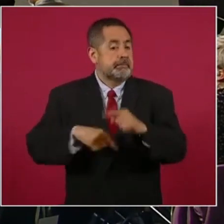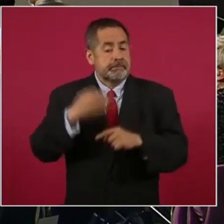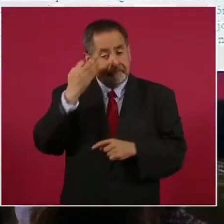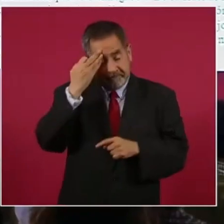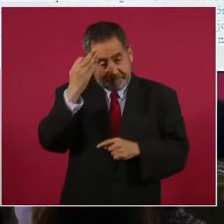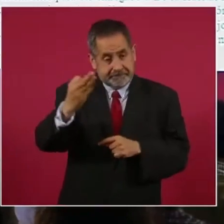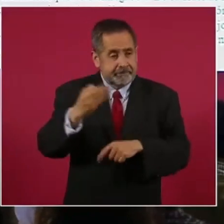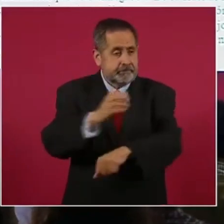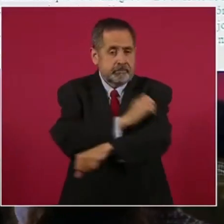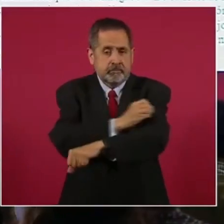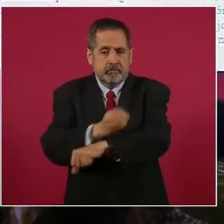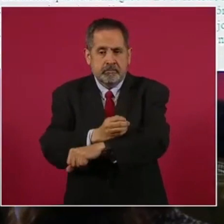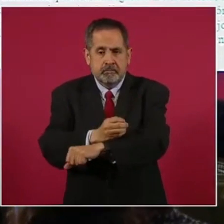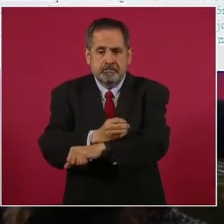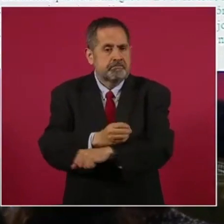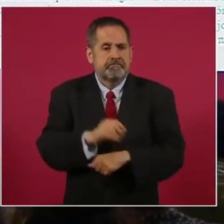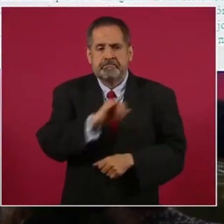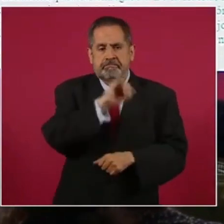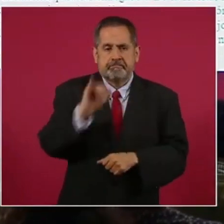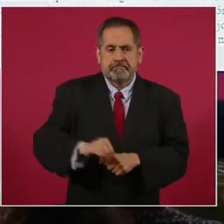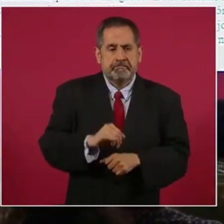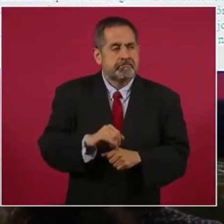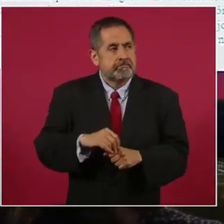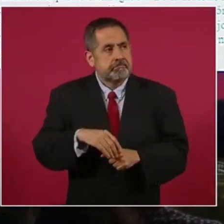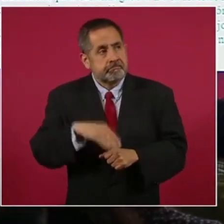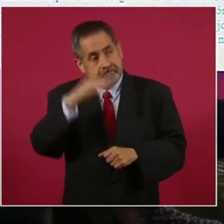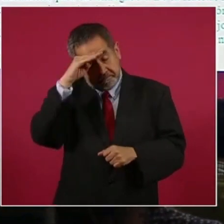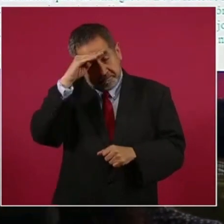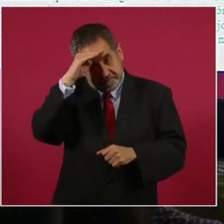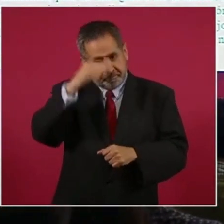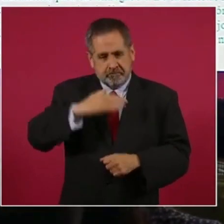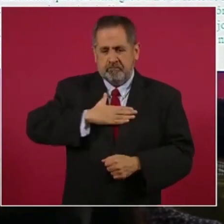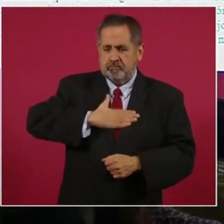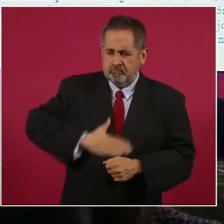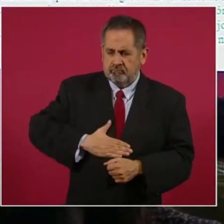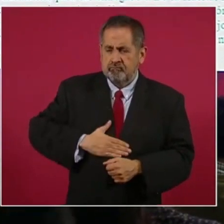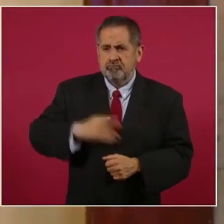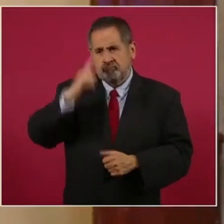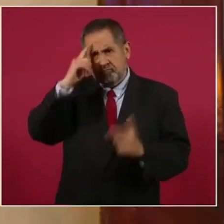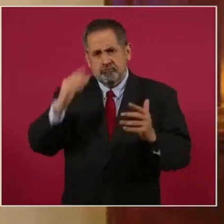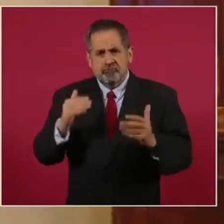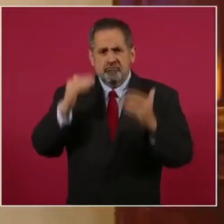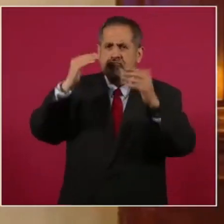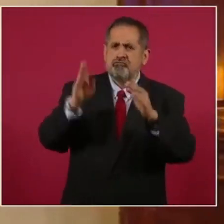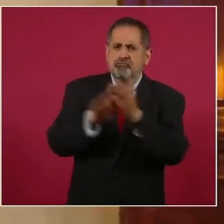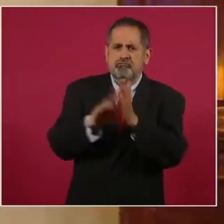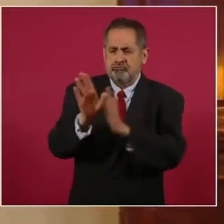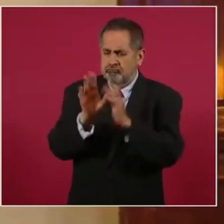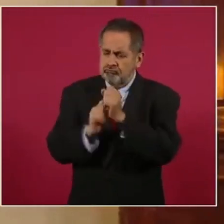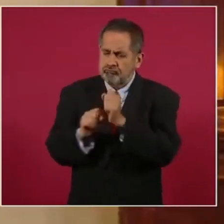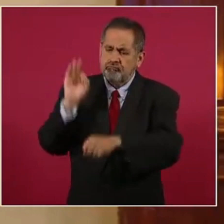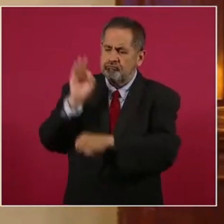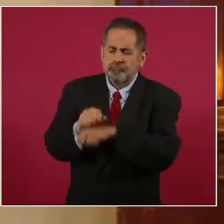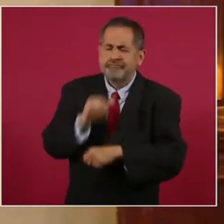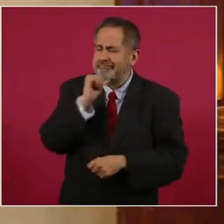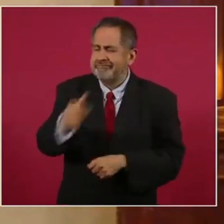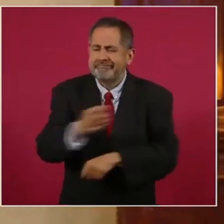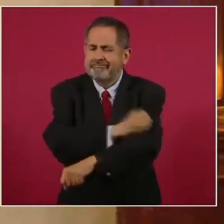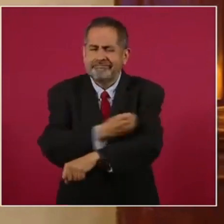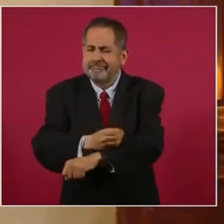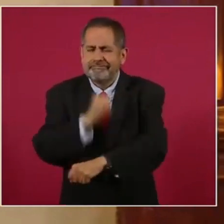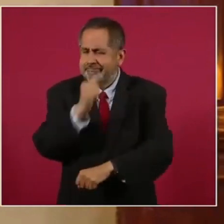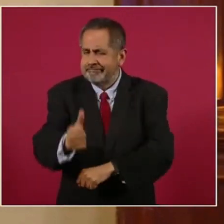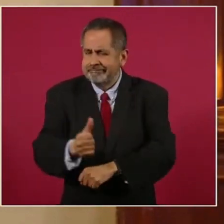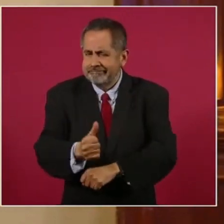nunca estuvo comprometido con los ideales de justicia y soberanía establecidos en la Constitución. Incluso hay